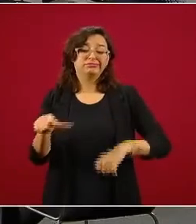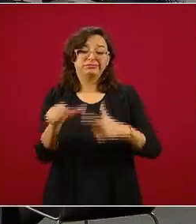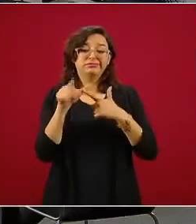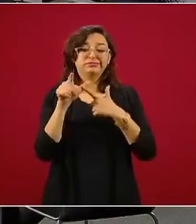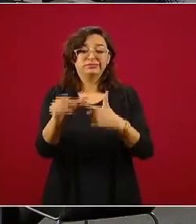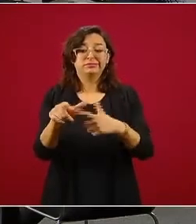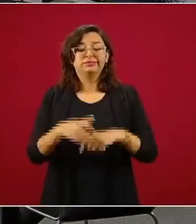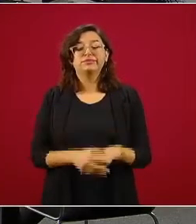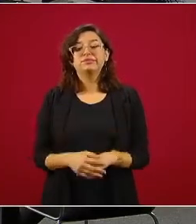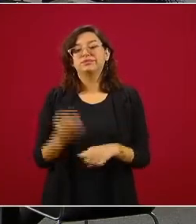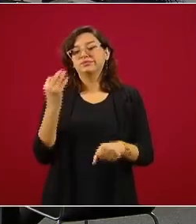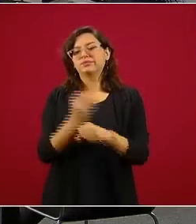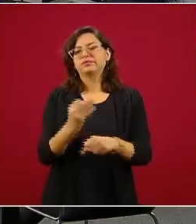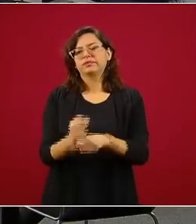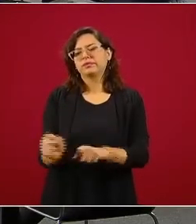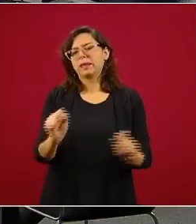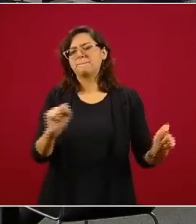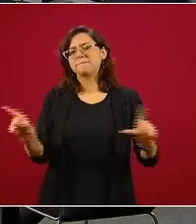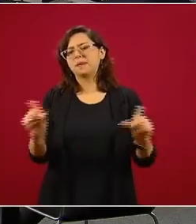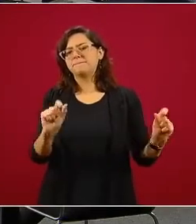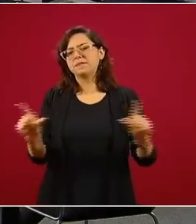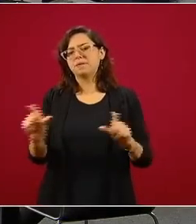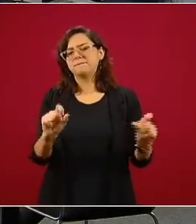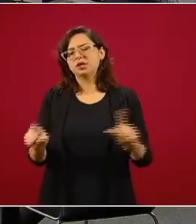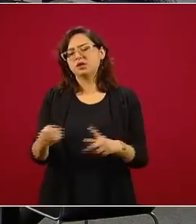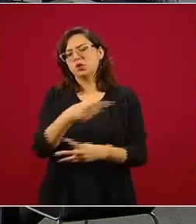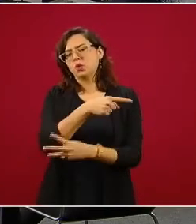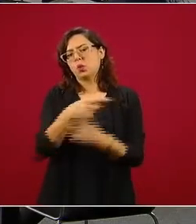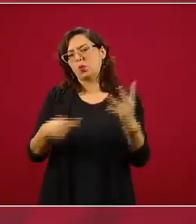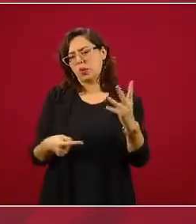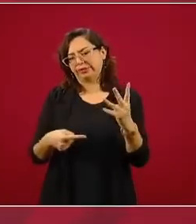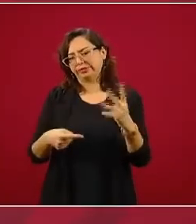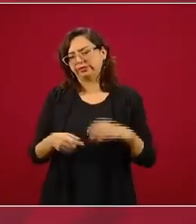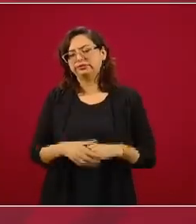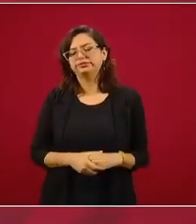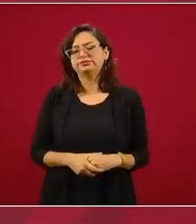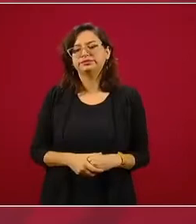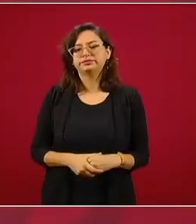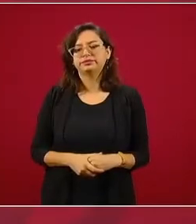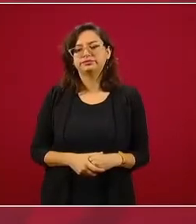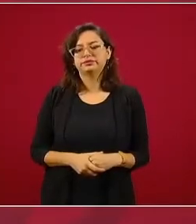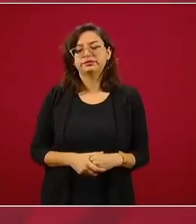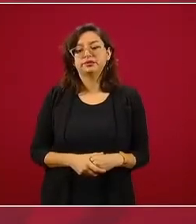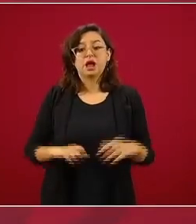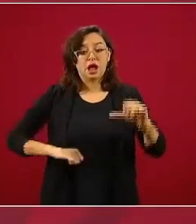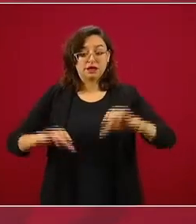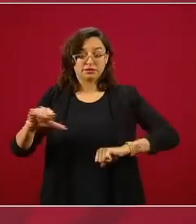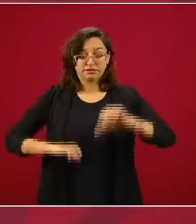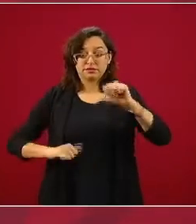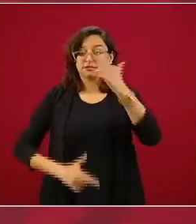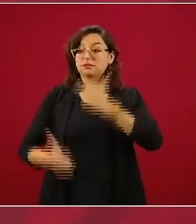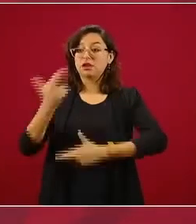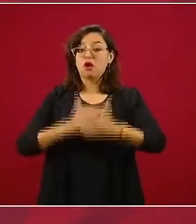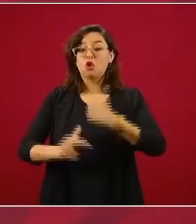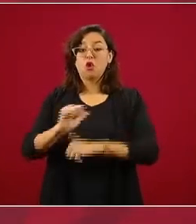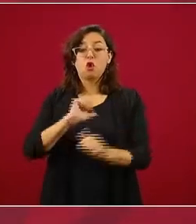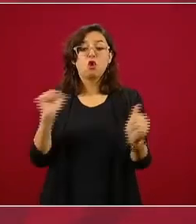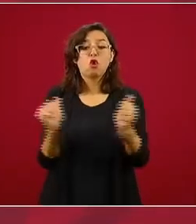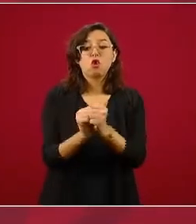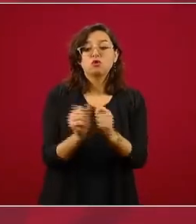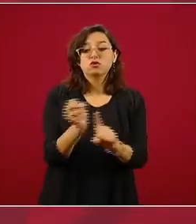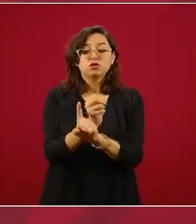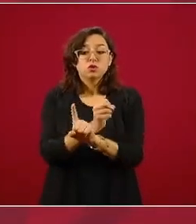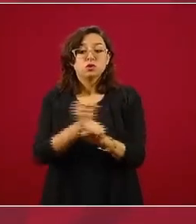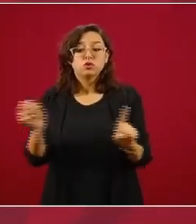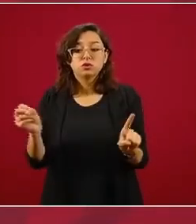presentar 4 diapositivas, para lograr el regreso ordenado a estas actividades, hemos